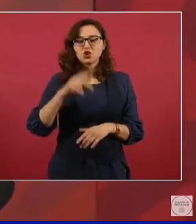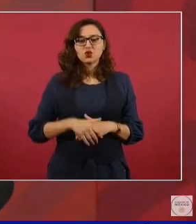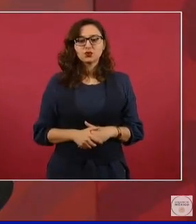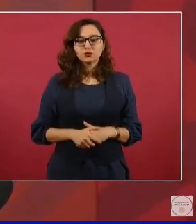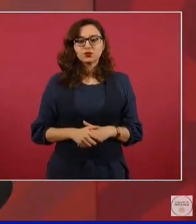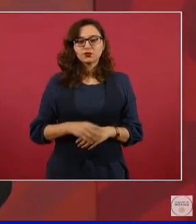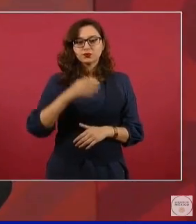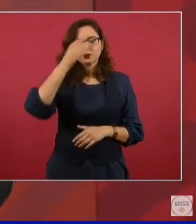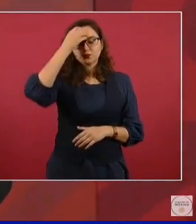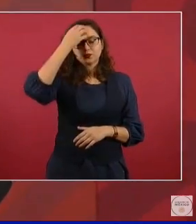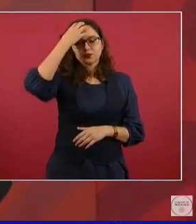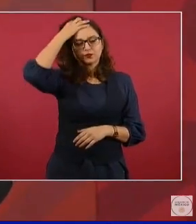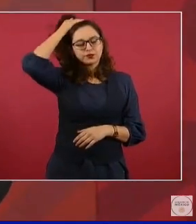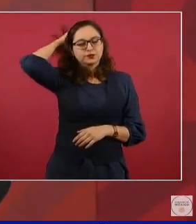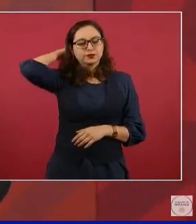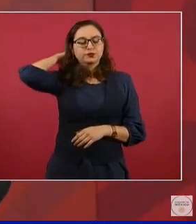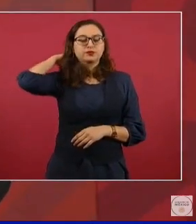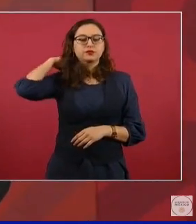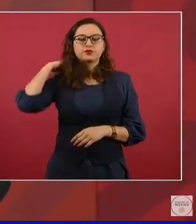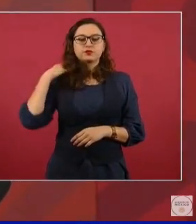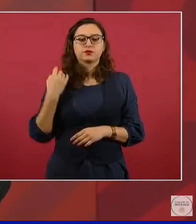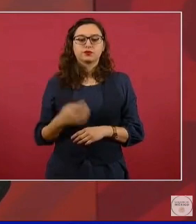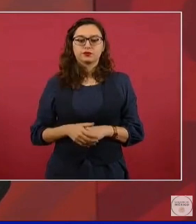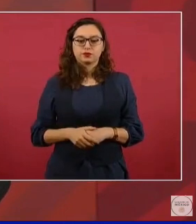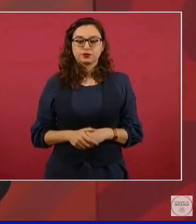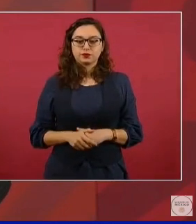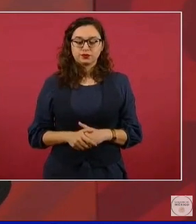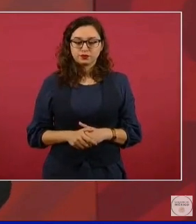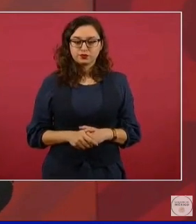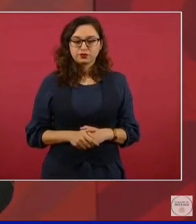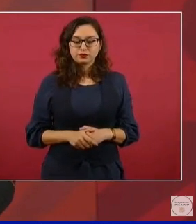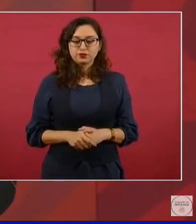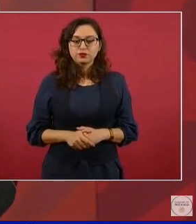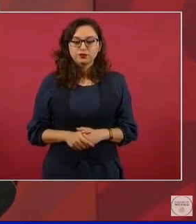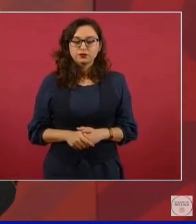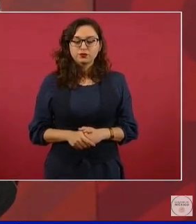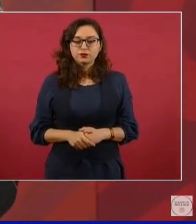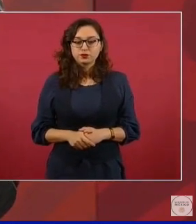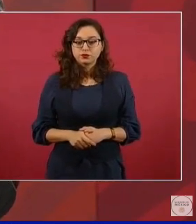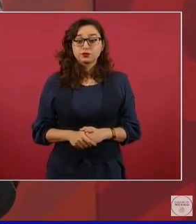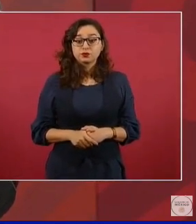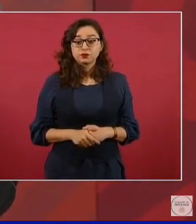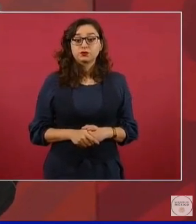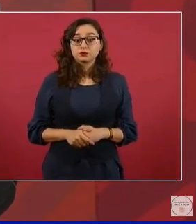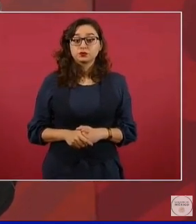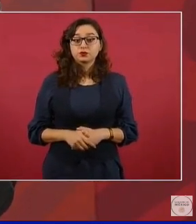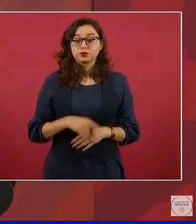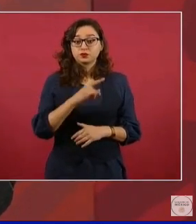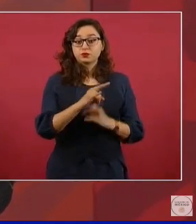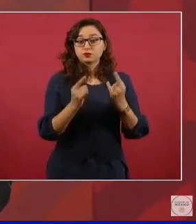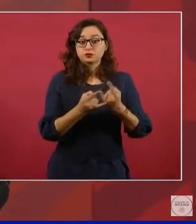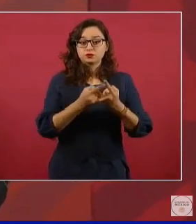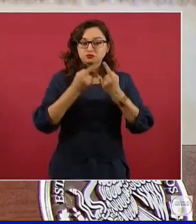público. Sí, y tiene incluso novelas,